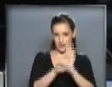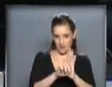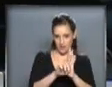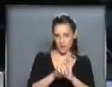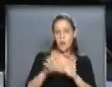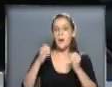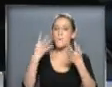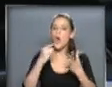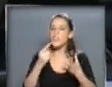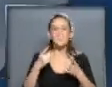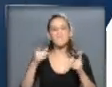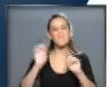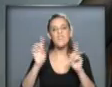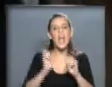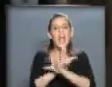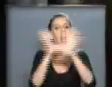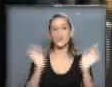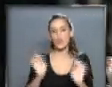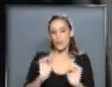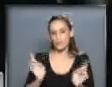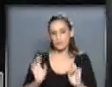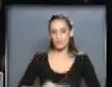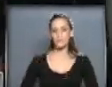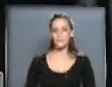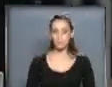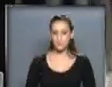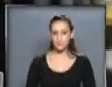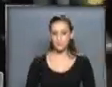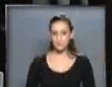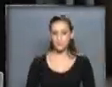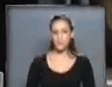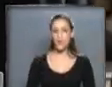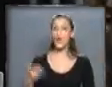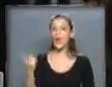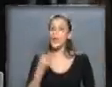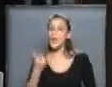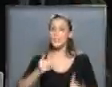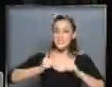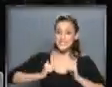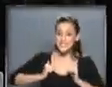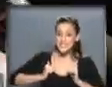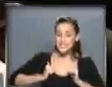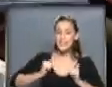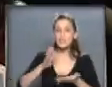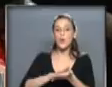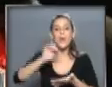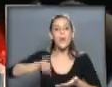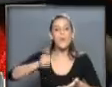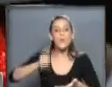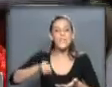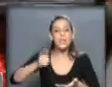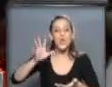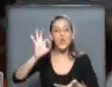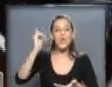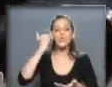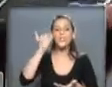ser confuso y contradictorio. Ambos se sentarán en el mismo despacho ante el juez Ollarvide en Comodoro Py el 21 de